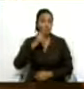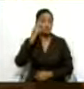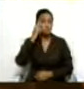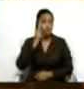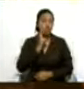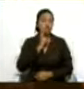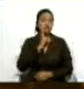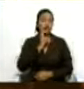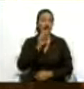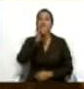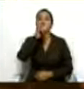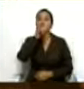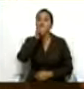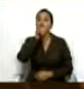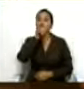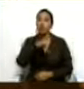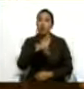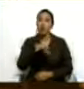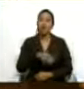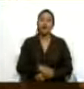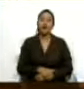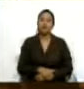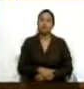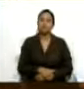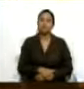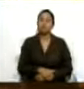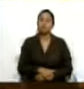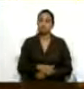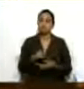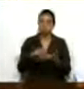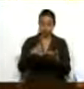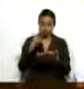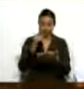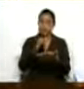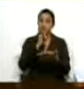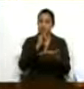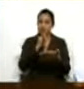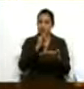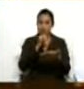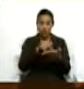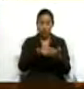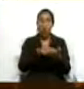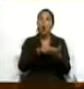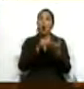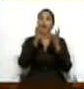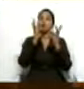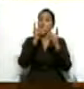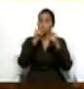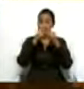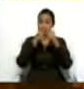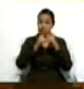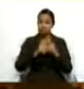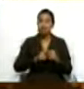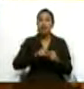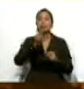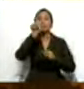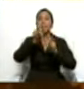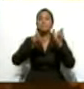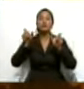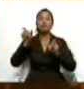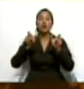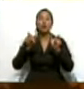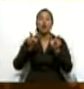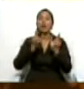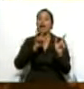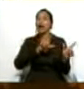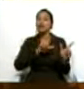impresionantes de cultores, cultoras que se han